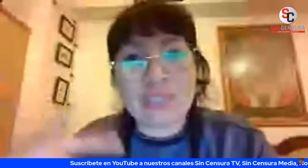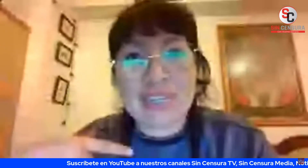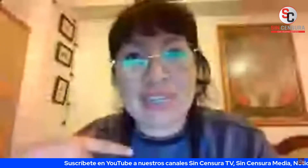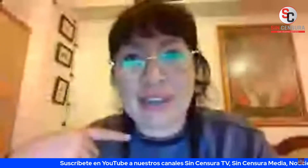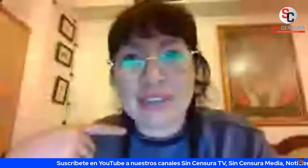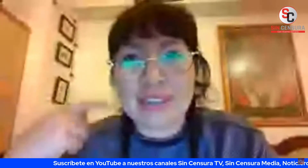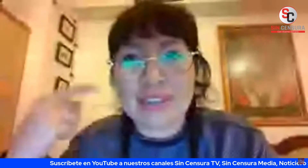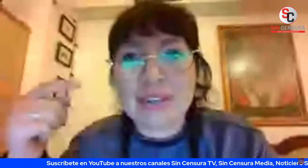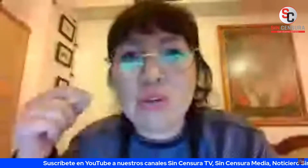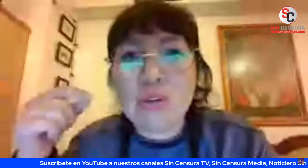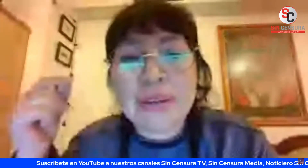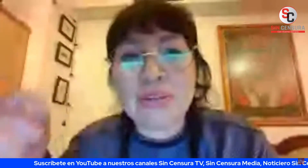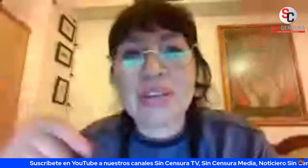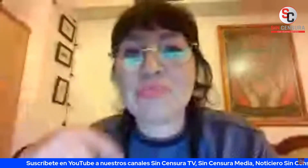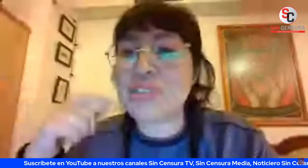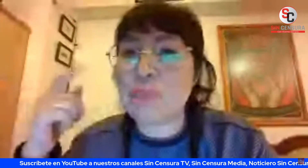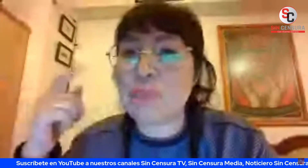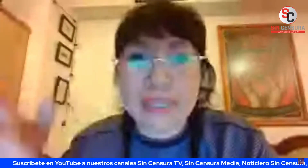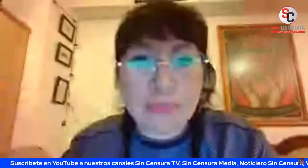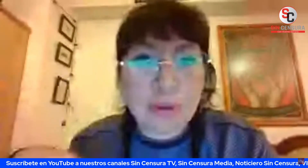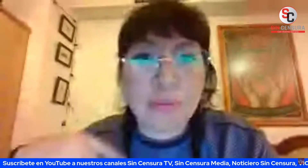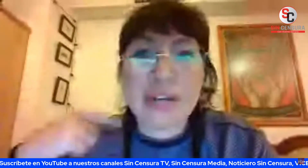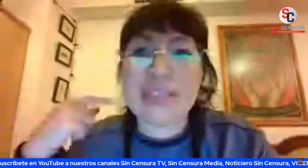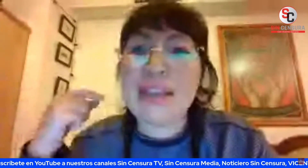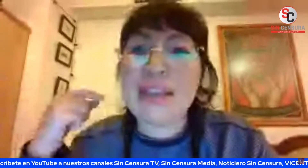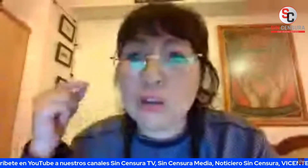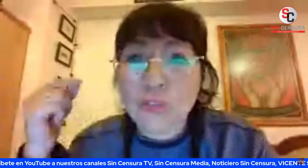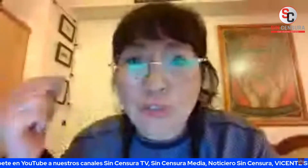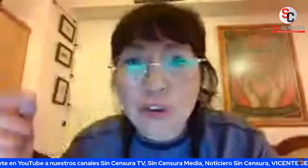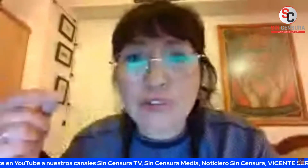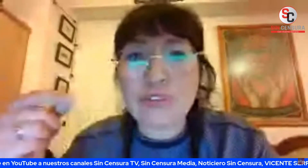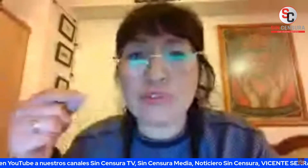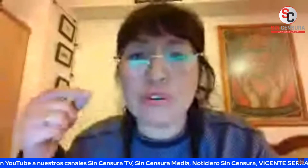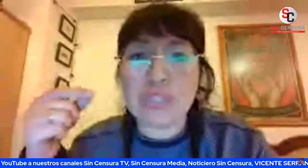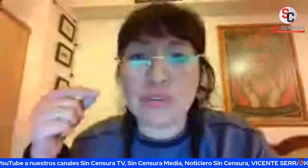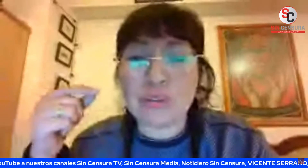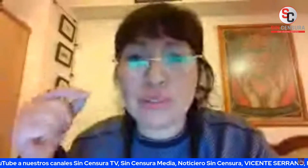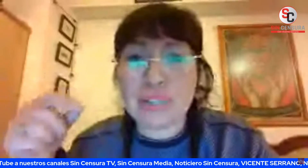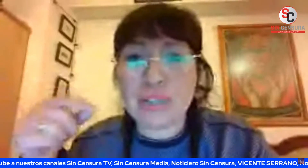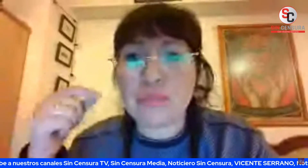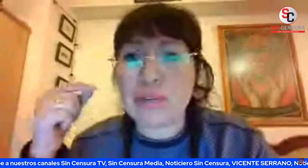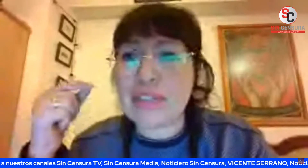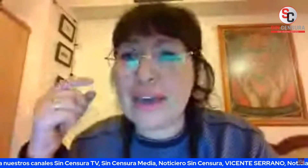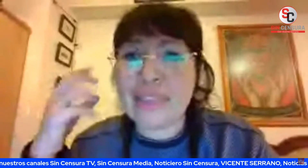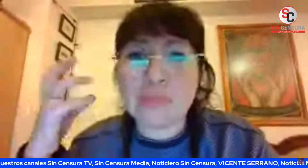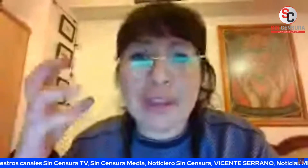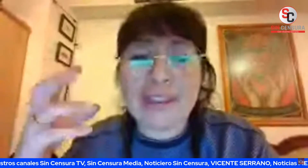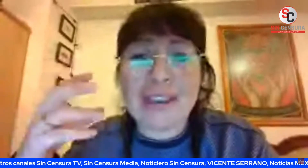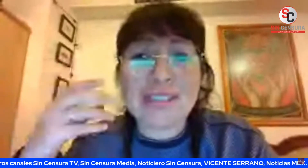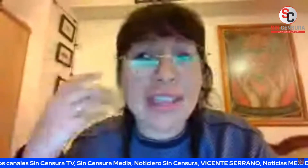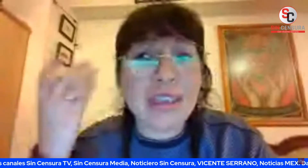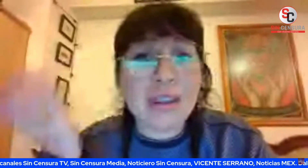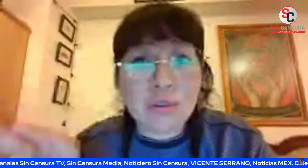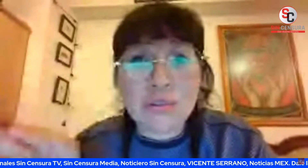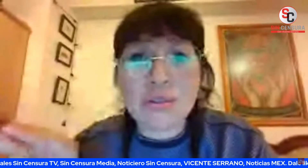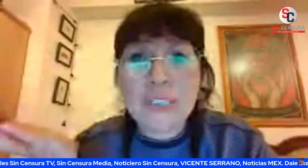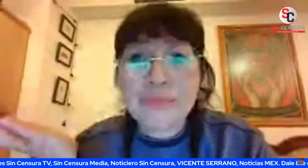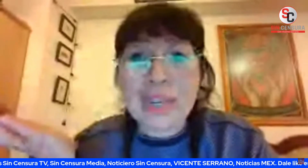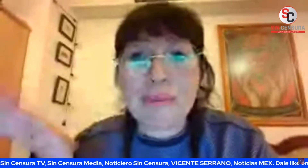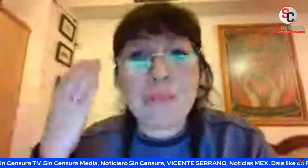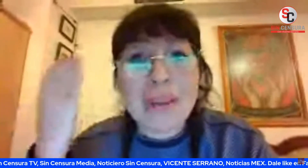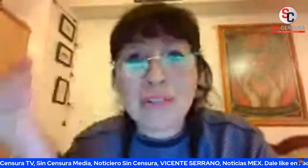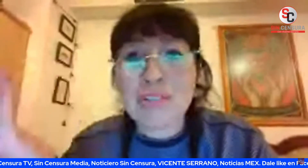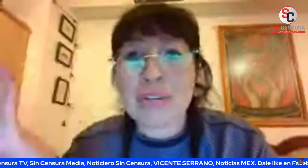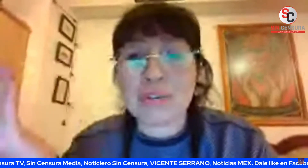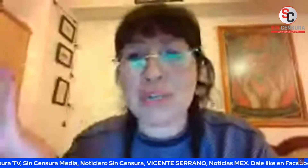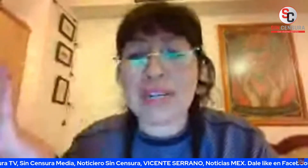abandonemos el puerta por puerta, los foros, ¿no? Dentro de nuestras comunidades barriales, e incluso el volvernos a reunir en las